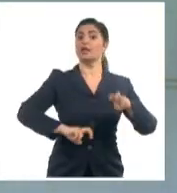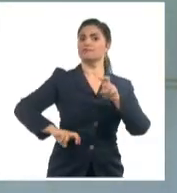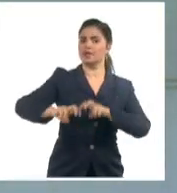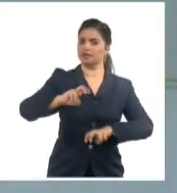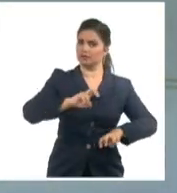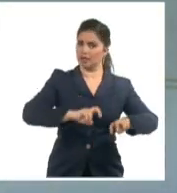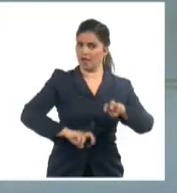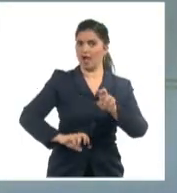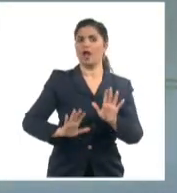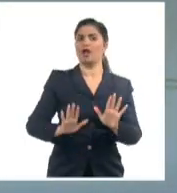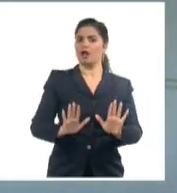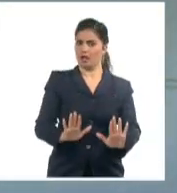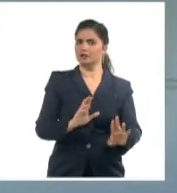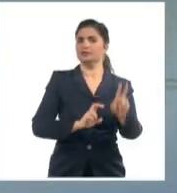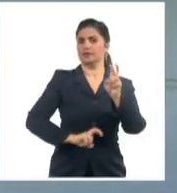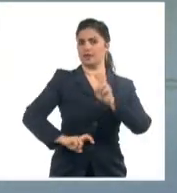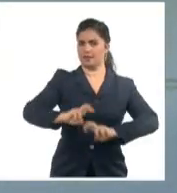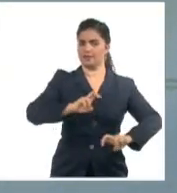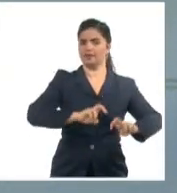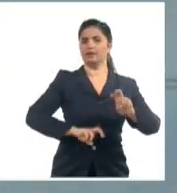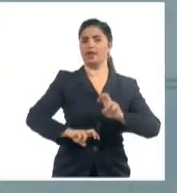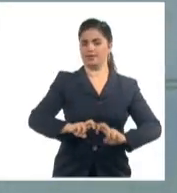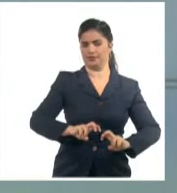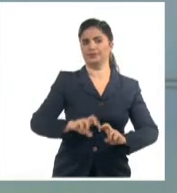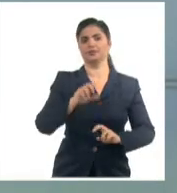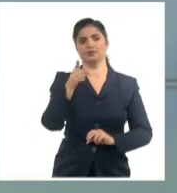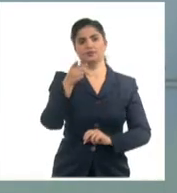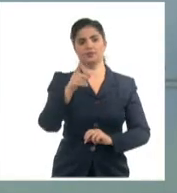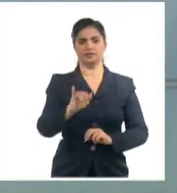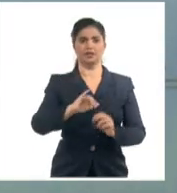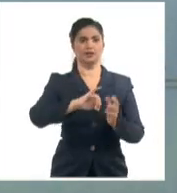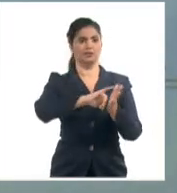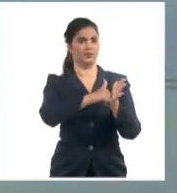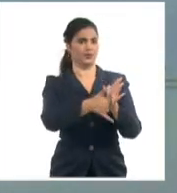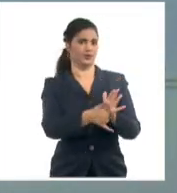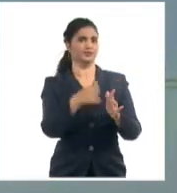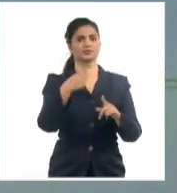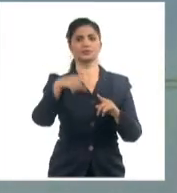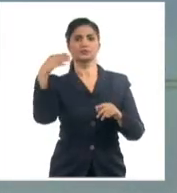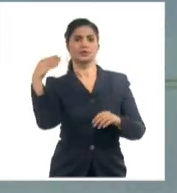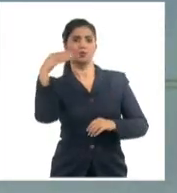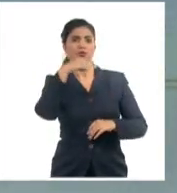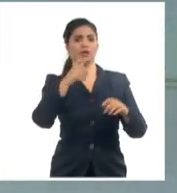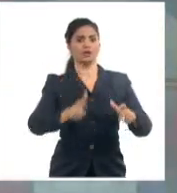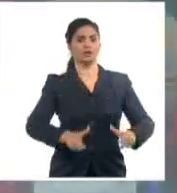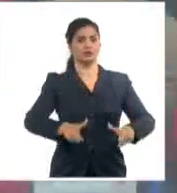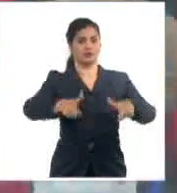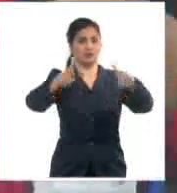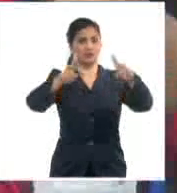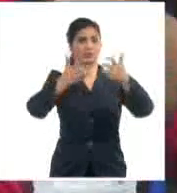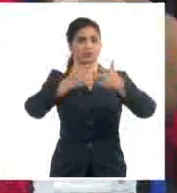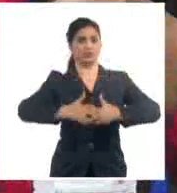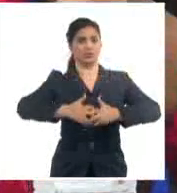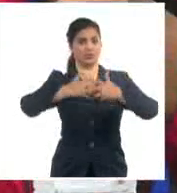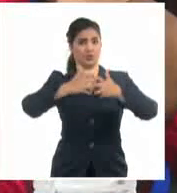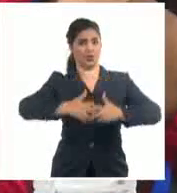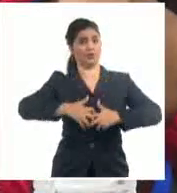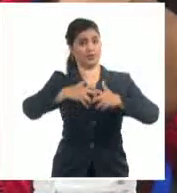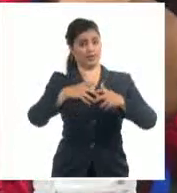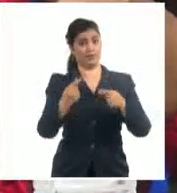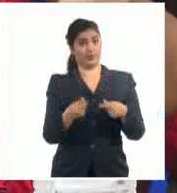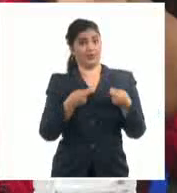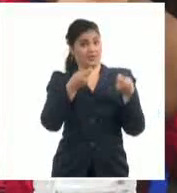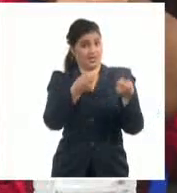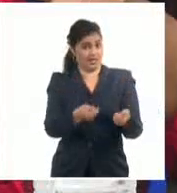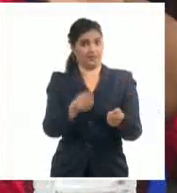preevaluación, para hablar en número redondo, la modernización de un central entre grande y mediano anda por 120 millones.